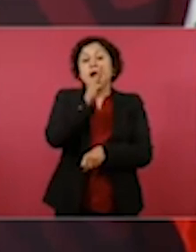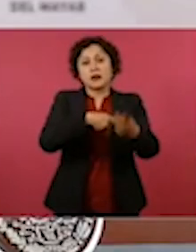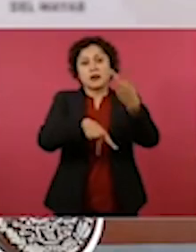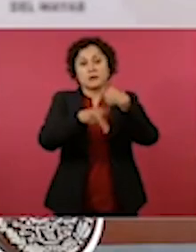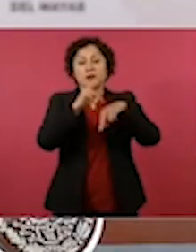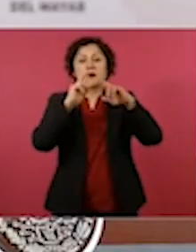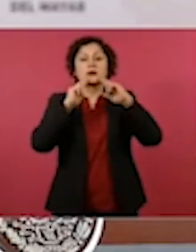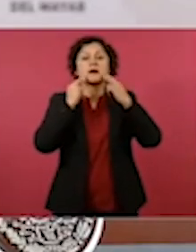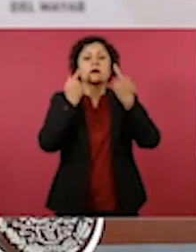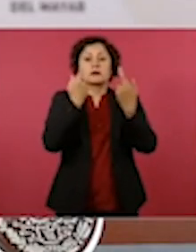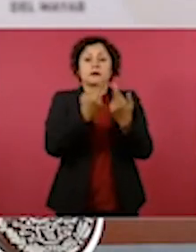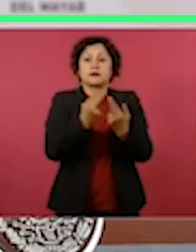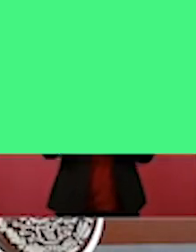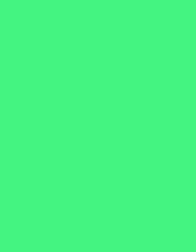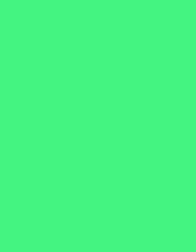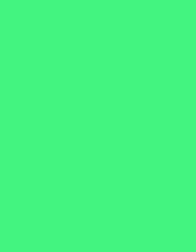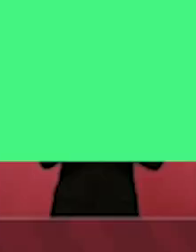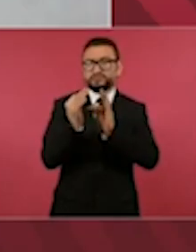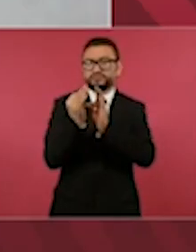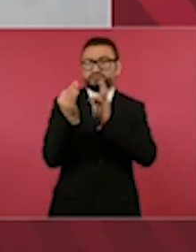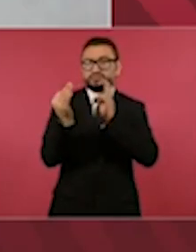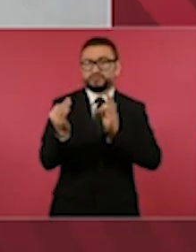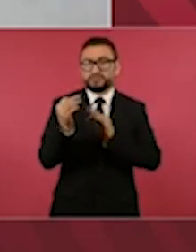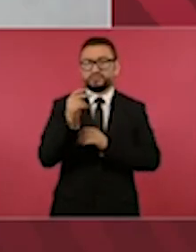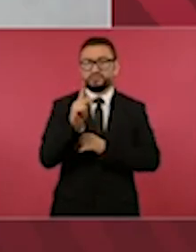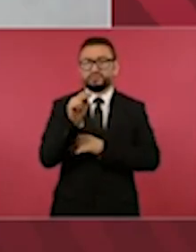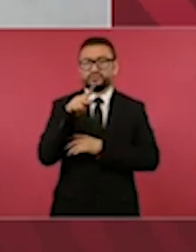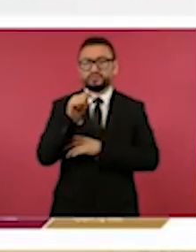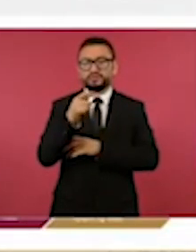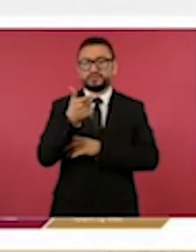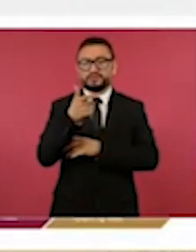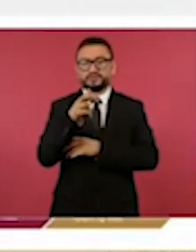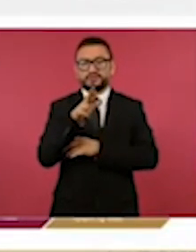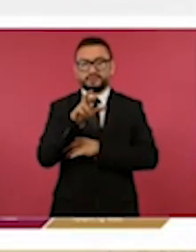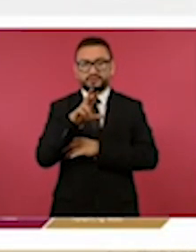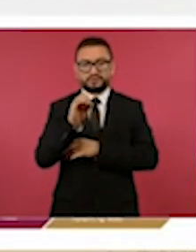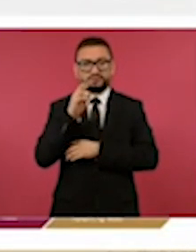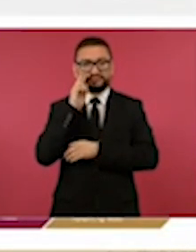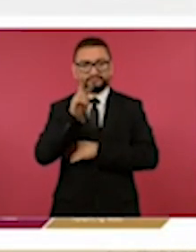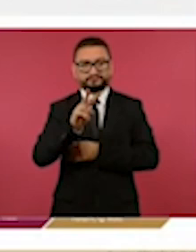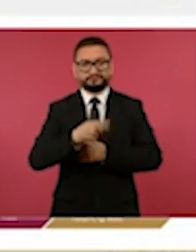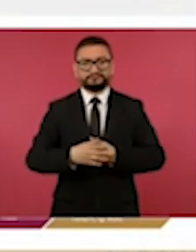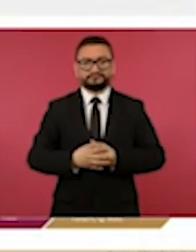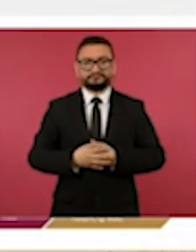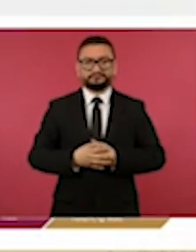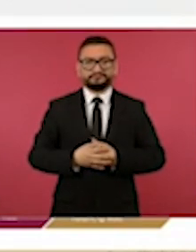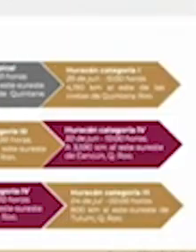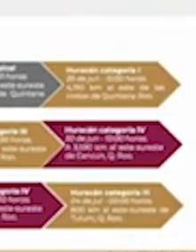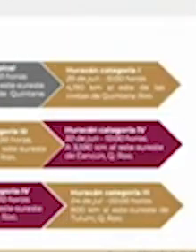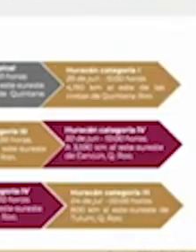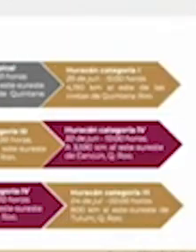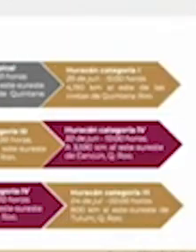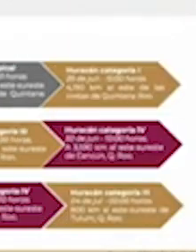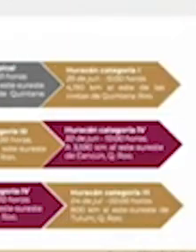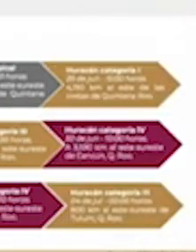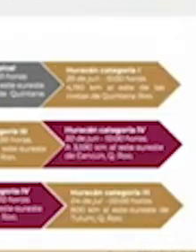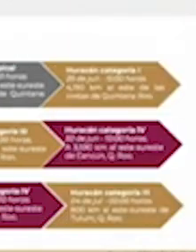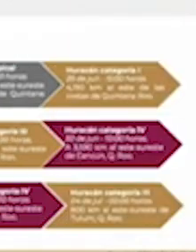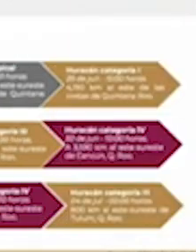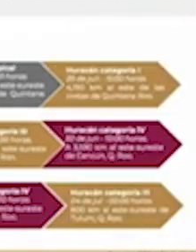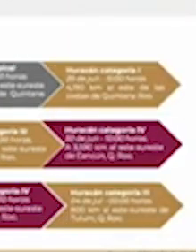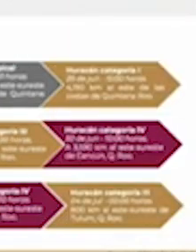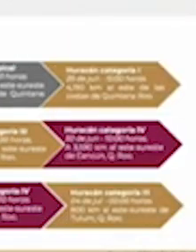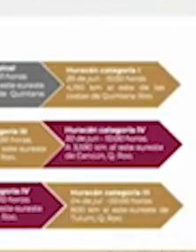presidenta electa. Laura Velázquez, titular de Protección Civil Federal, informó que se espera que